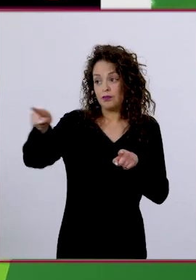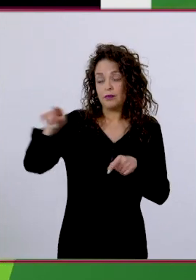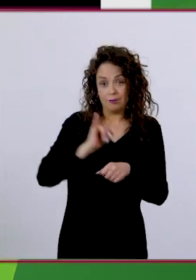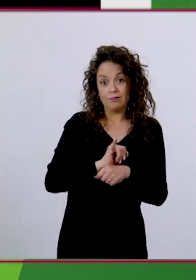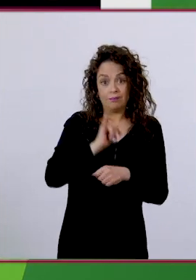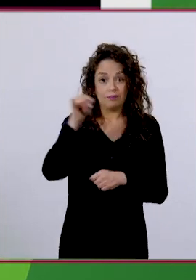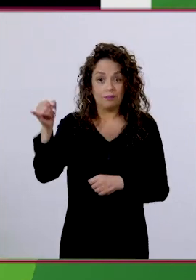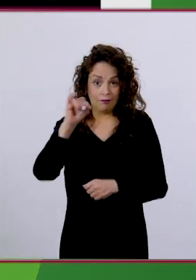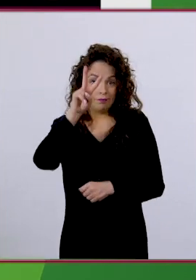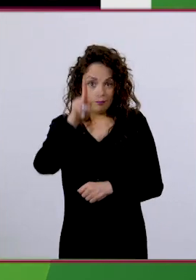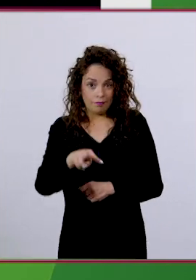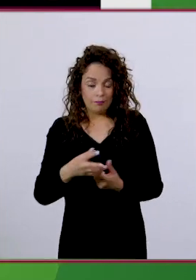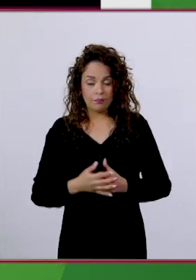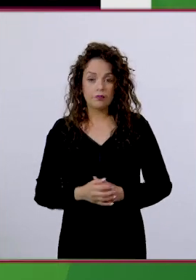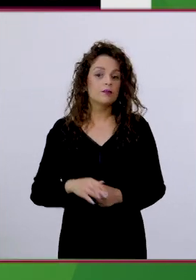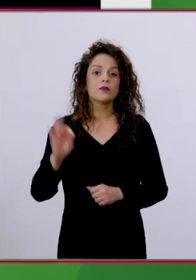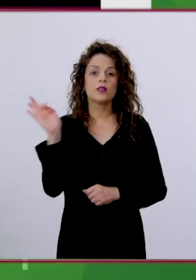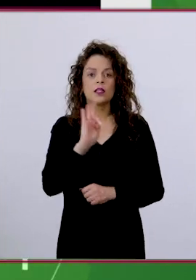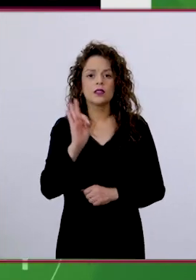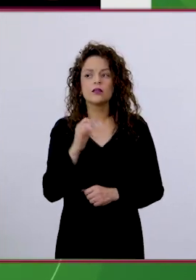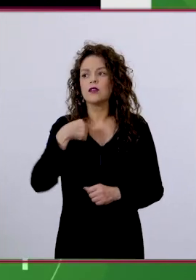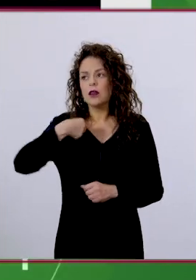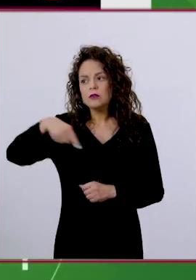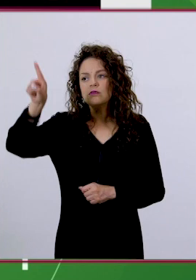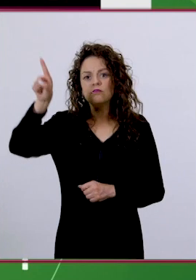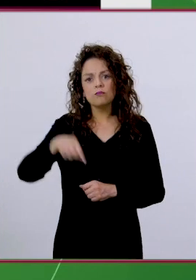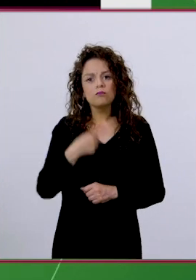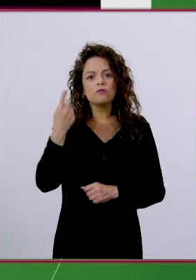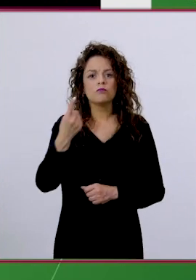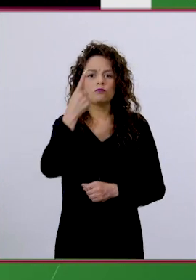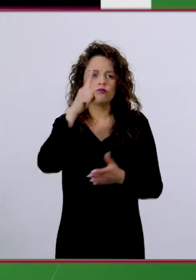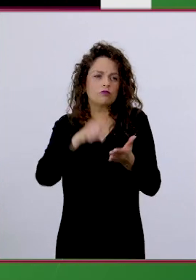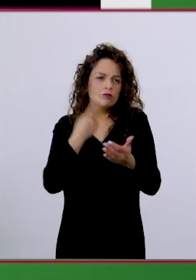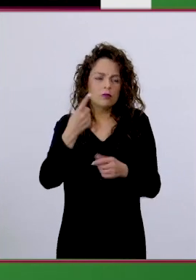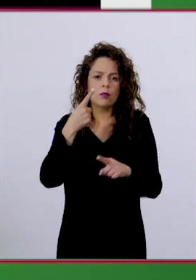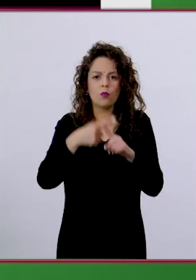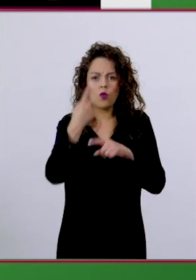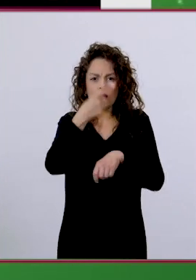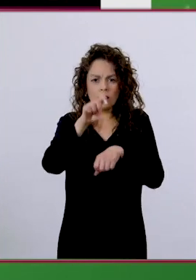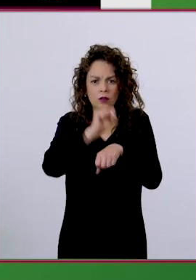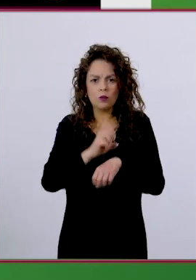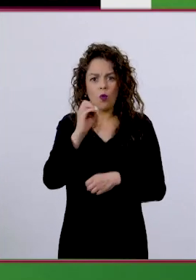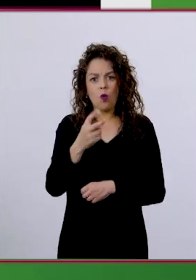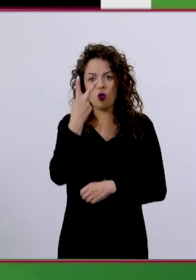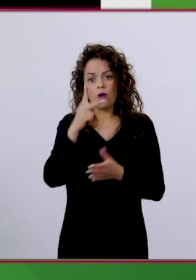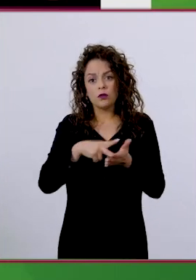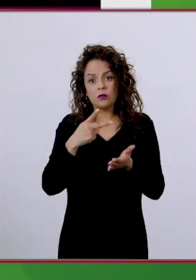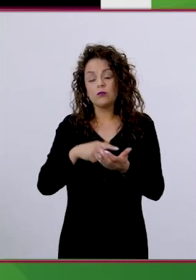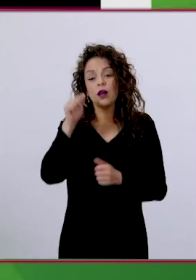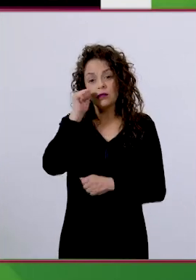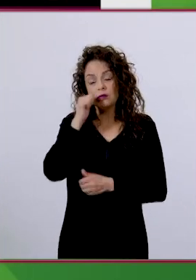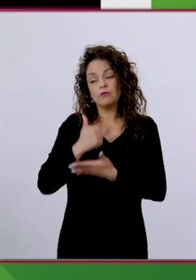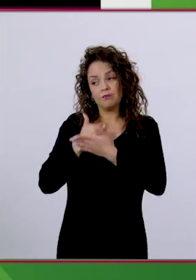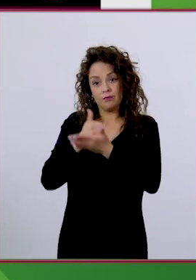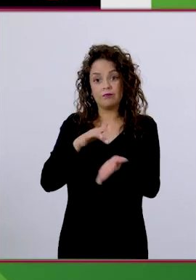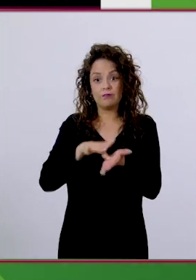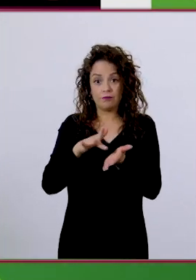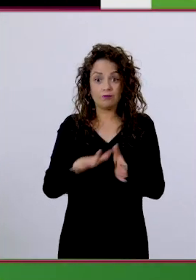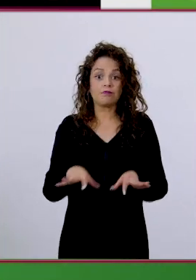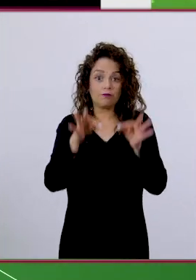aunque tuviéramos que ir una vez a la semana, 2 veces a la semana, pues siempre hay dudas. Entonces el hecho de tener el